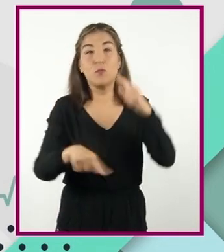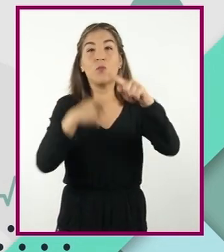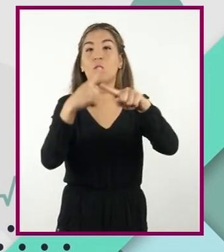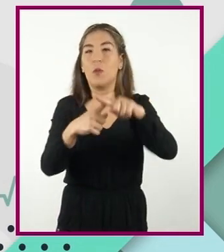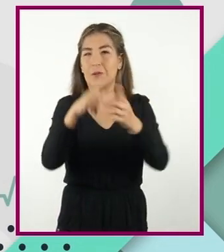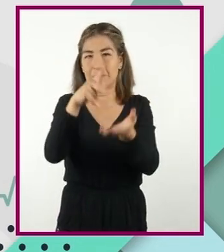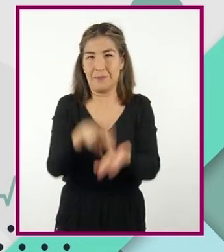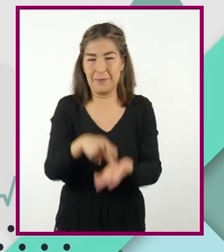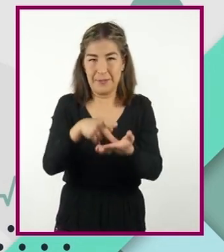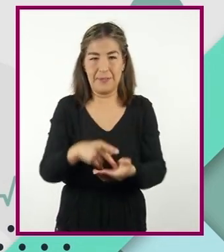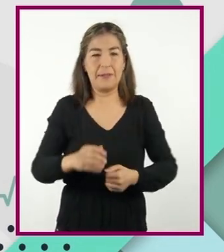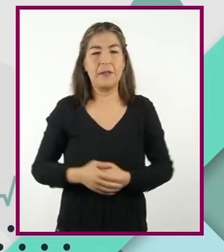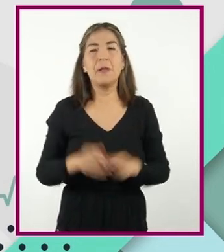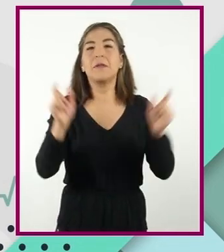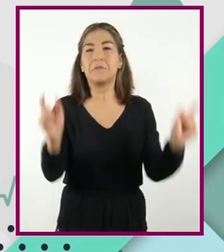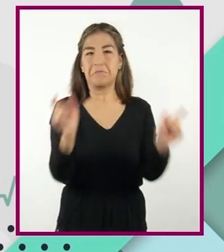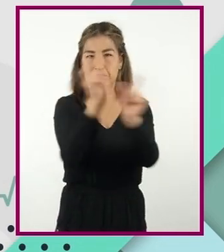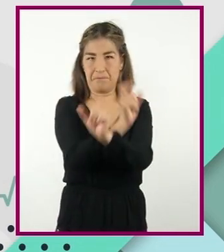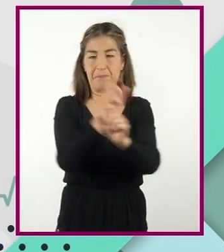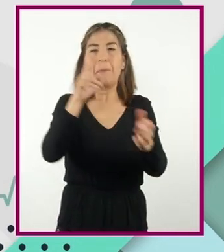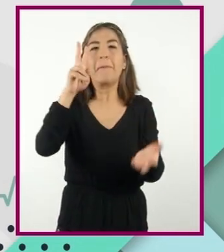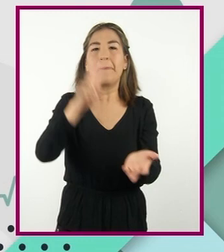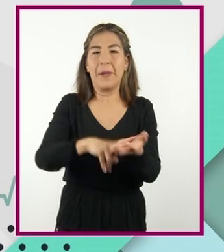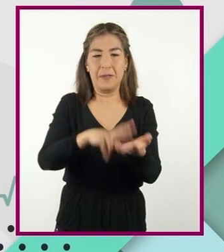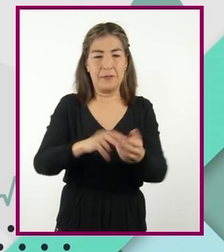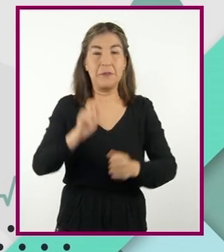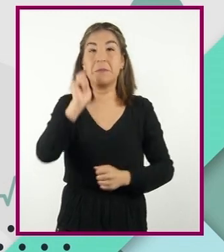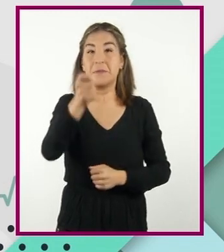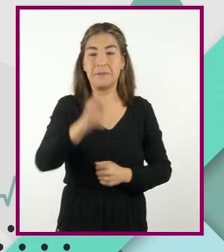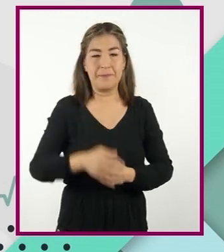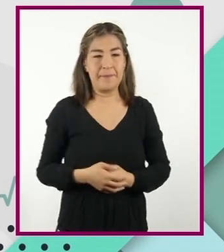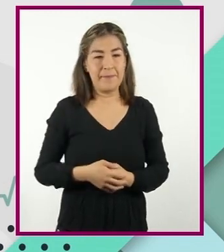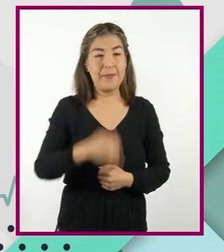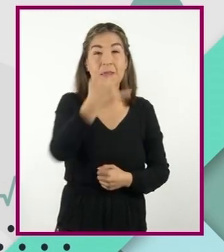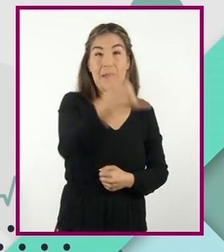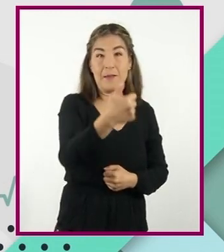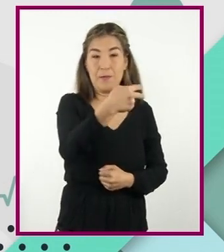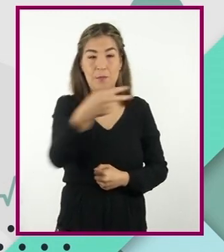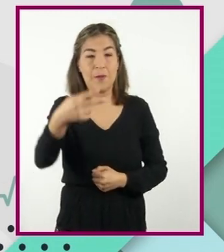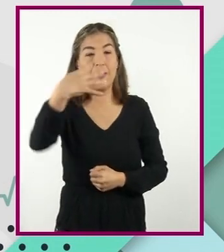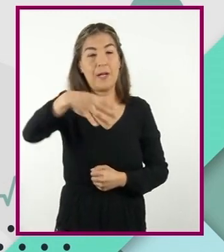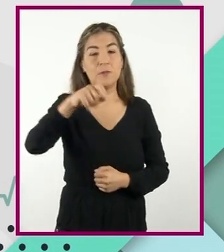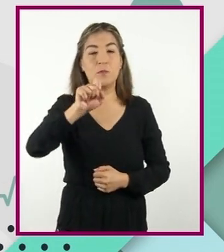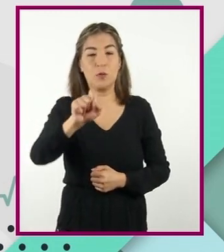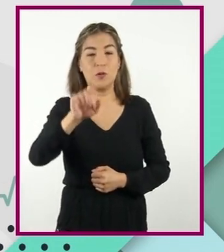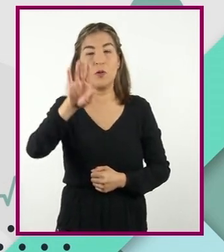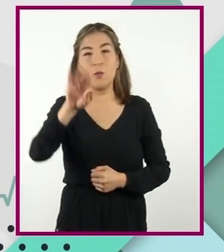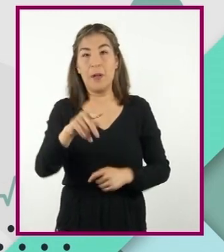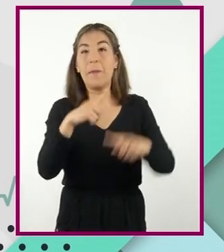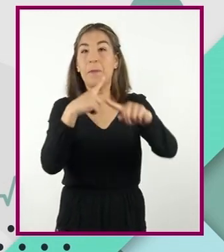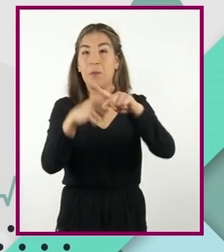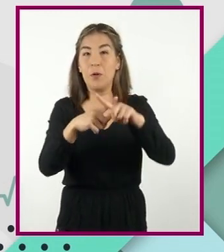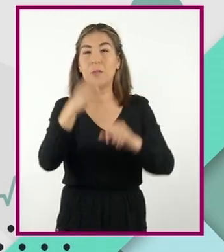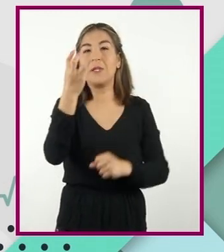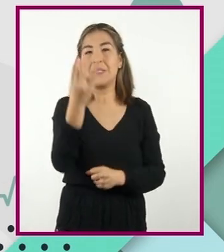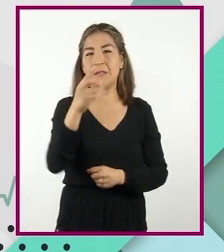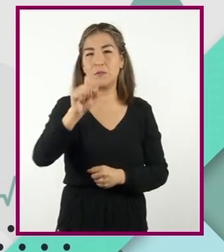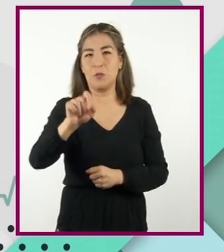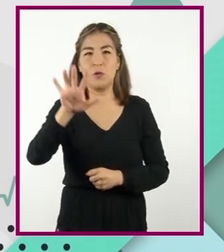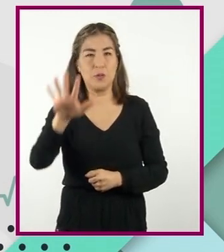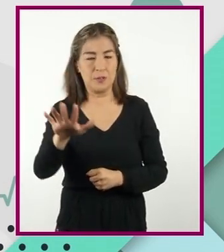kilogramo. Sustituimos los valores. Queda Y es igual a 14.90